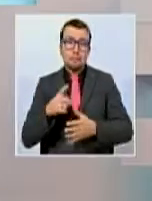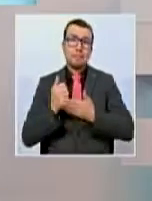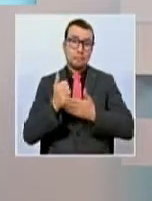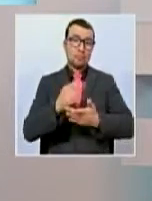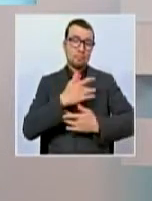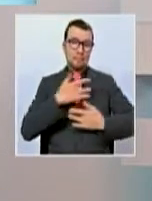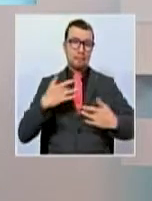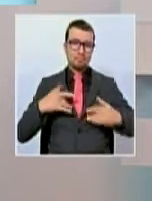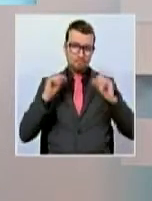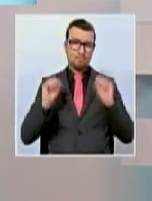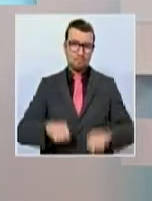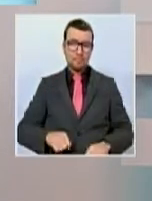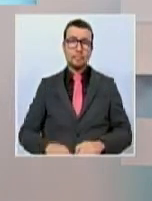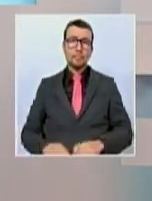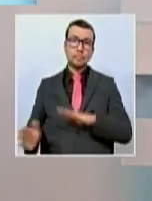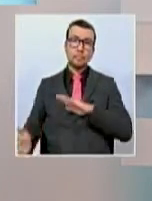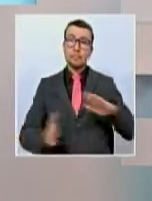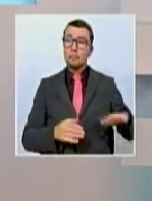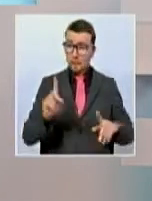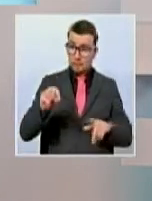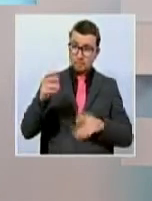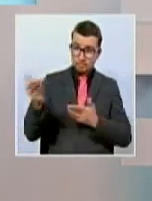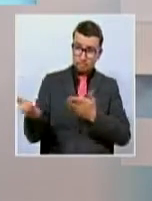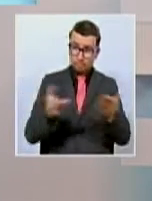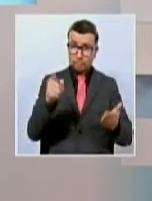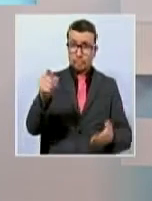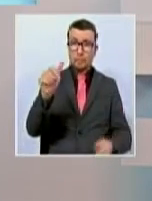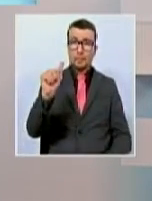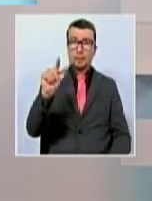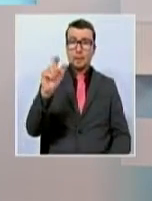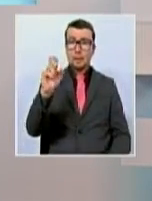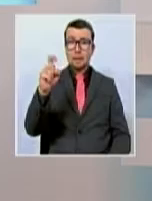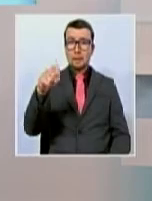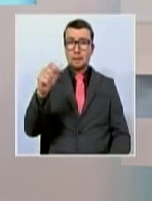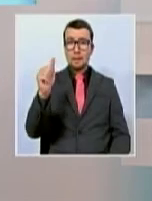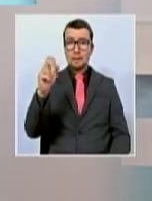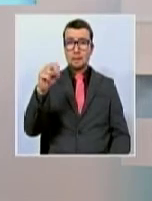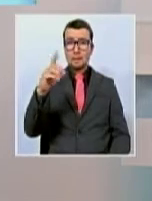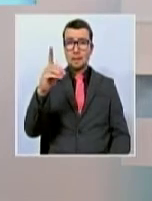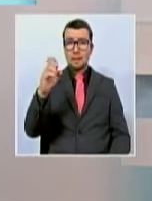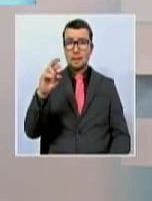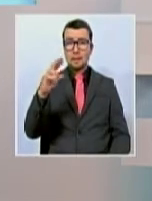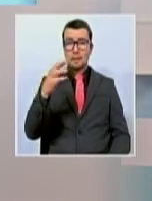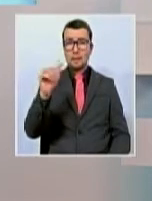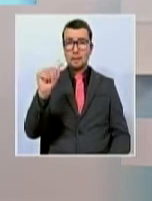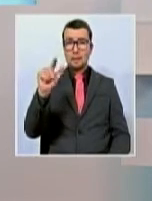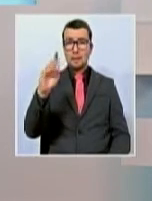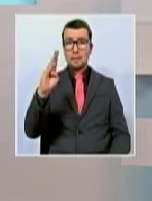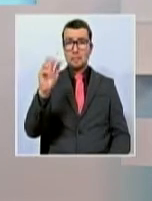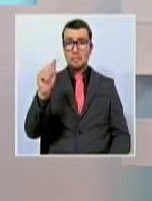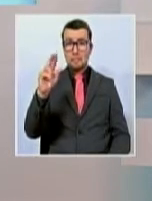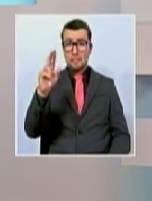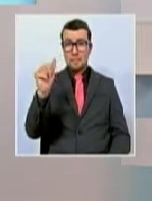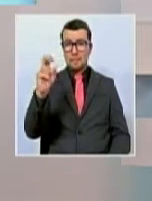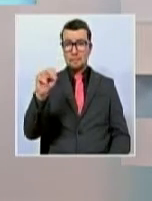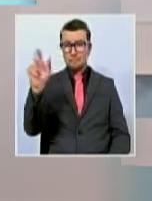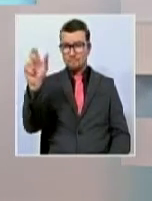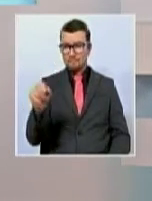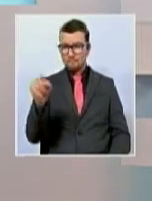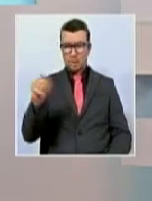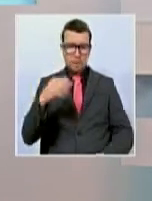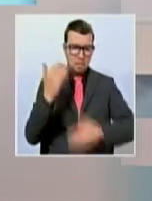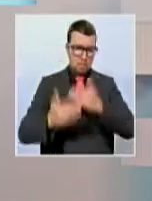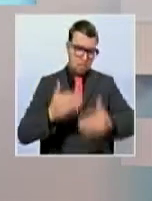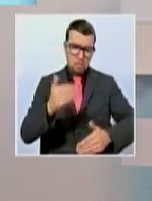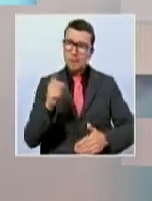y le quiero dar una bienvenida también al doctor Alexander Alvarán, una persona que se ha entregado a todo este proceso